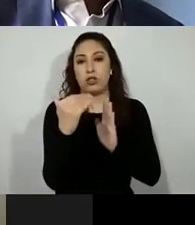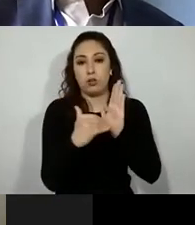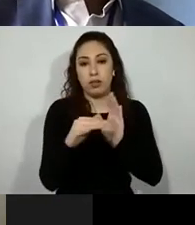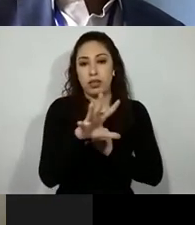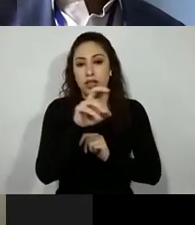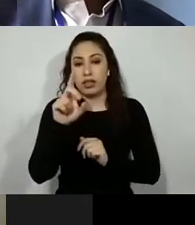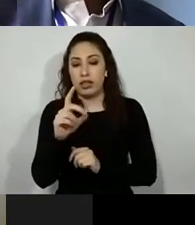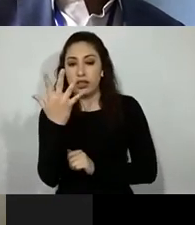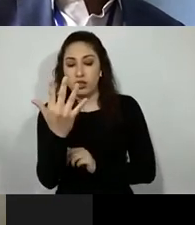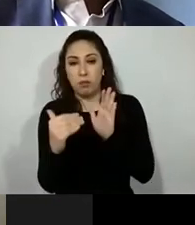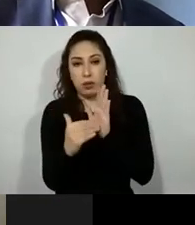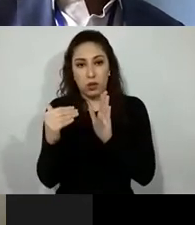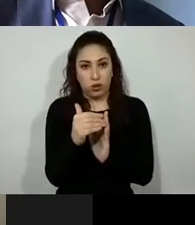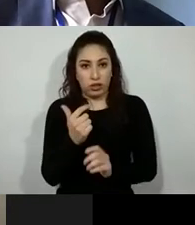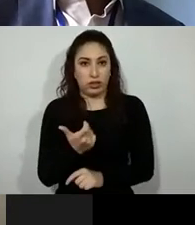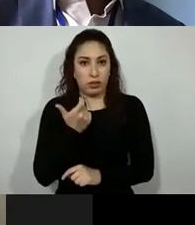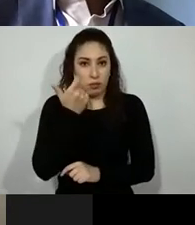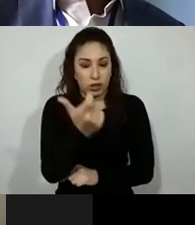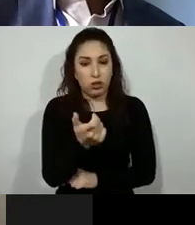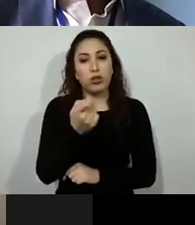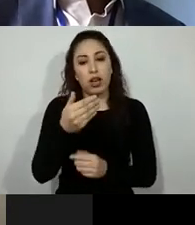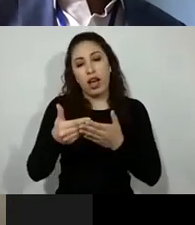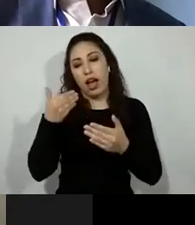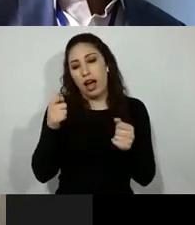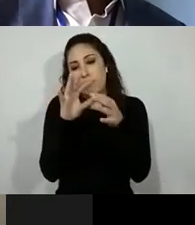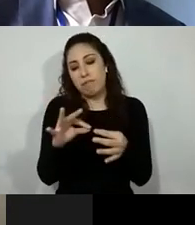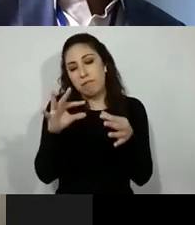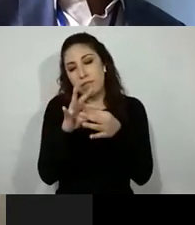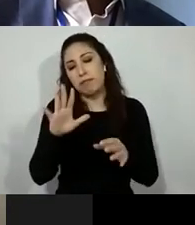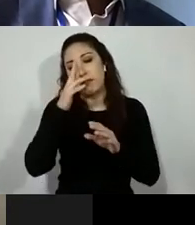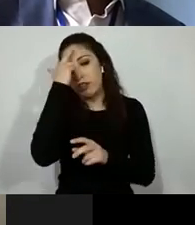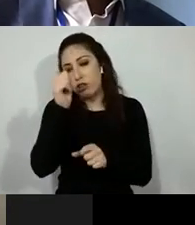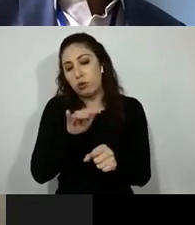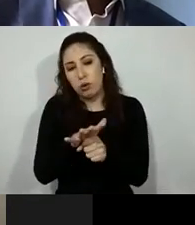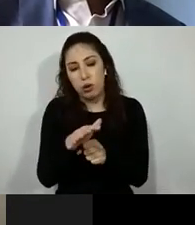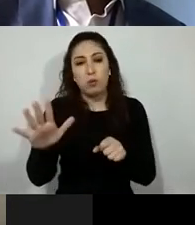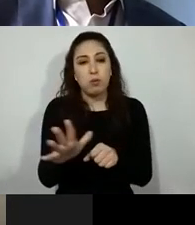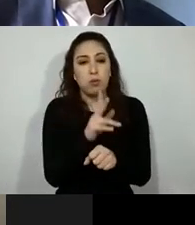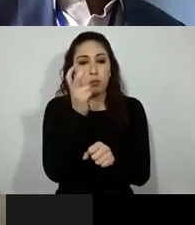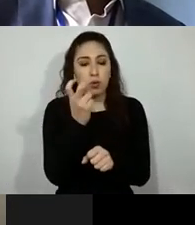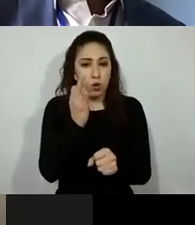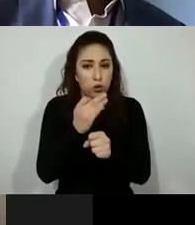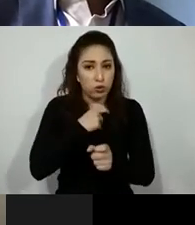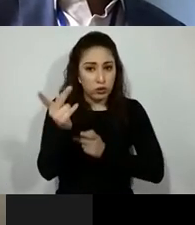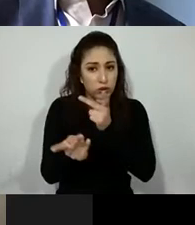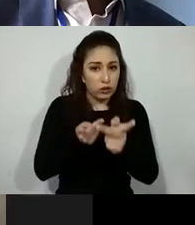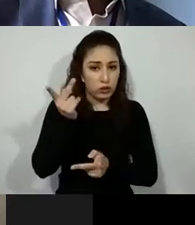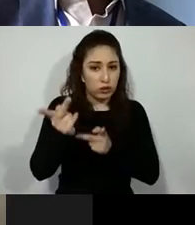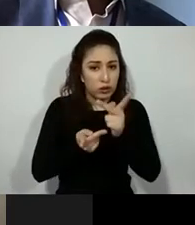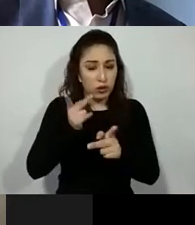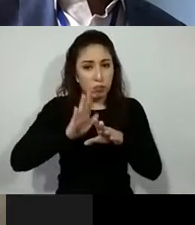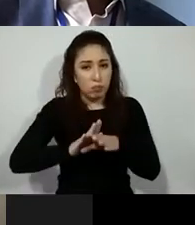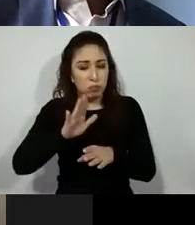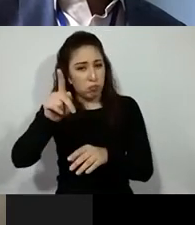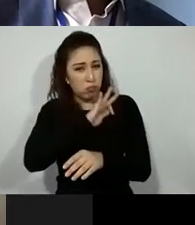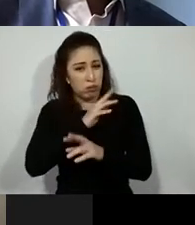5.535 millones de pesos, lo cual ya se comentó también. Derivado de ello, quisiera yo preguntar con un poquito más de precisión,